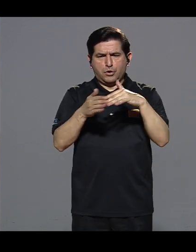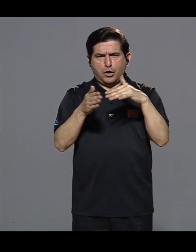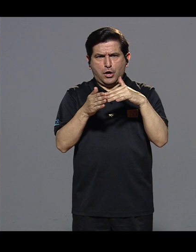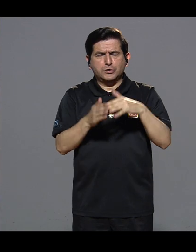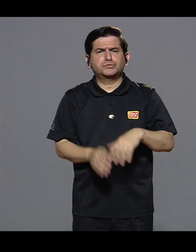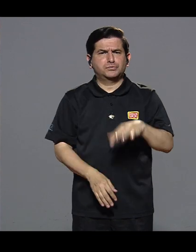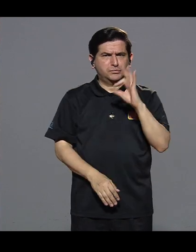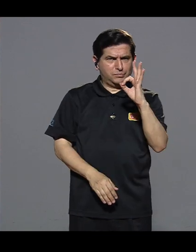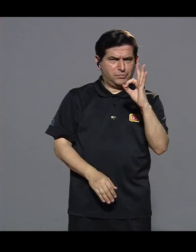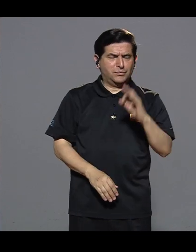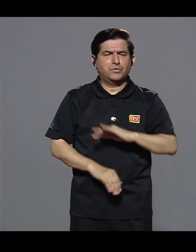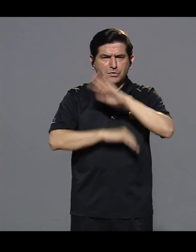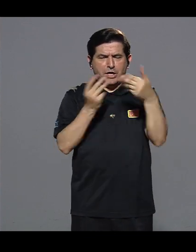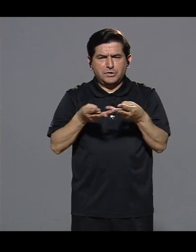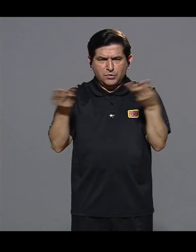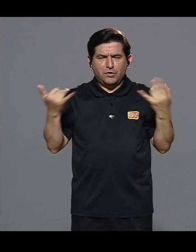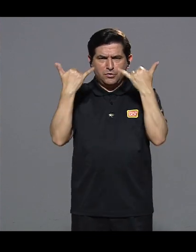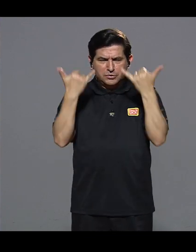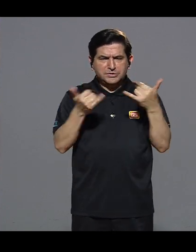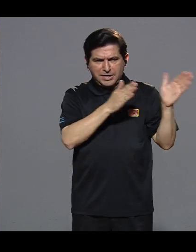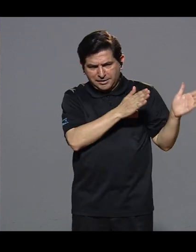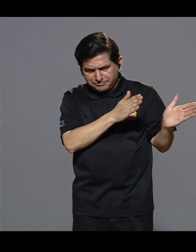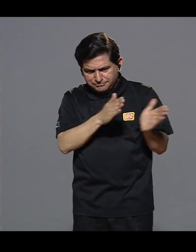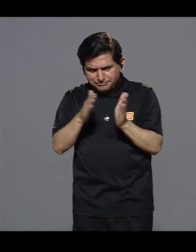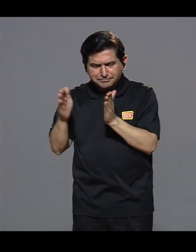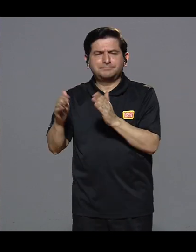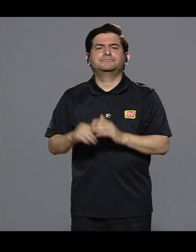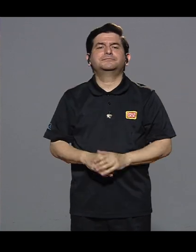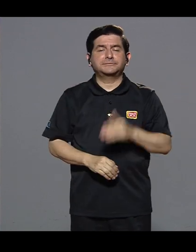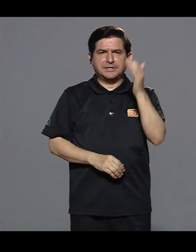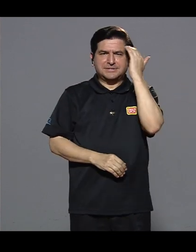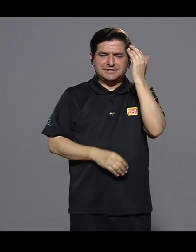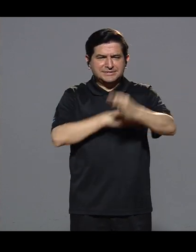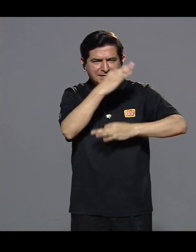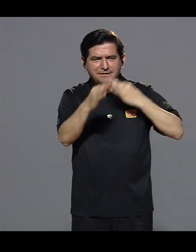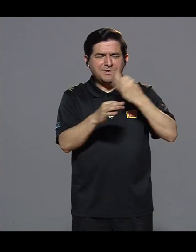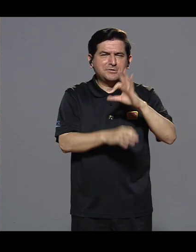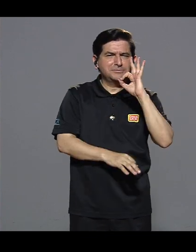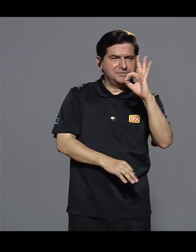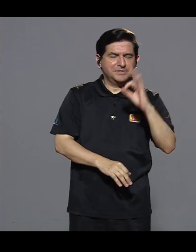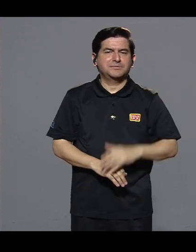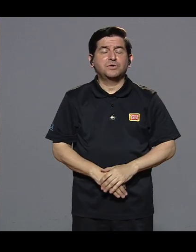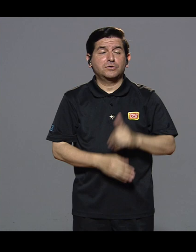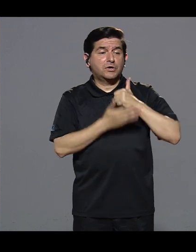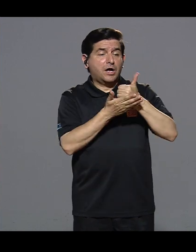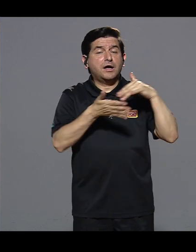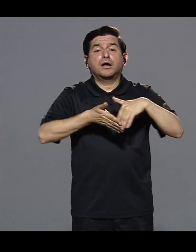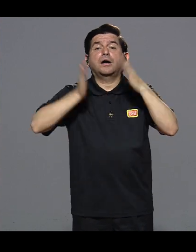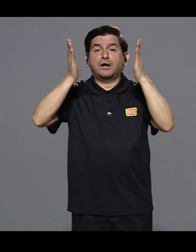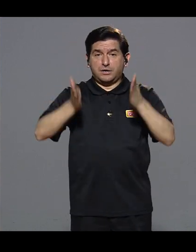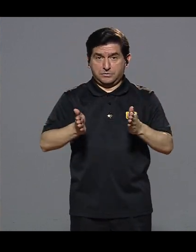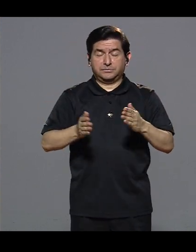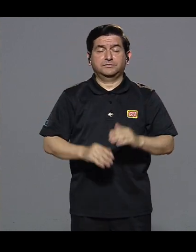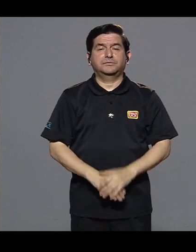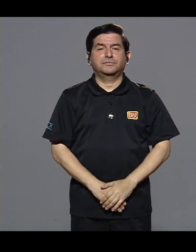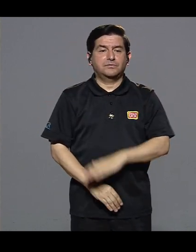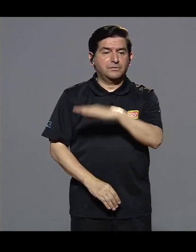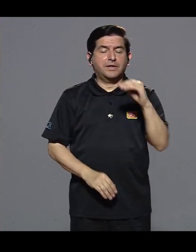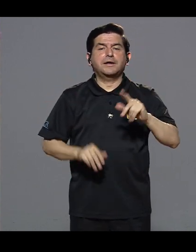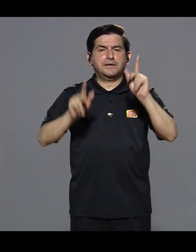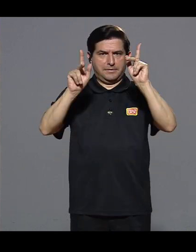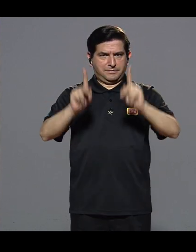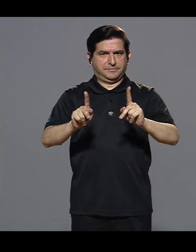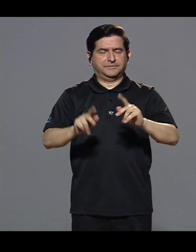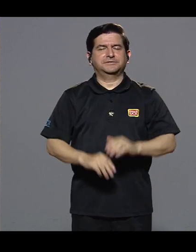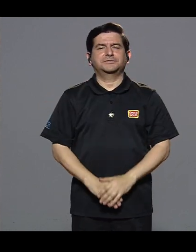estudia el repertorio, trae todo su material estudiado, sabe los estilos muy bien, entonces ayuda a los estudiantes.